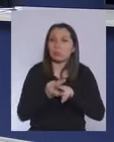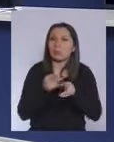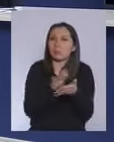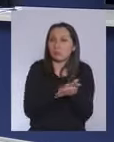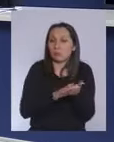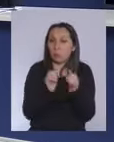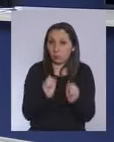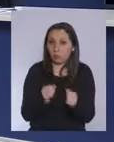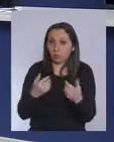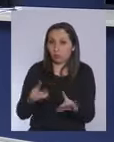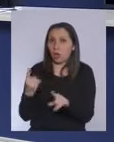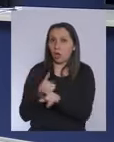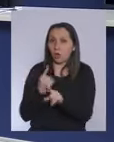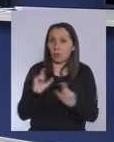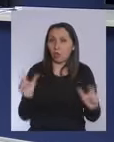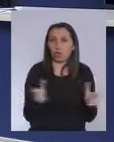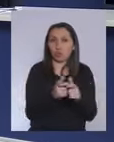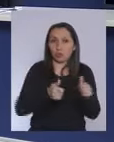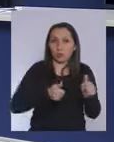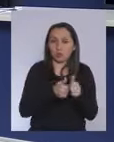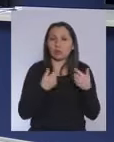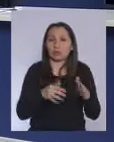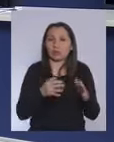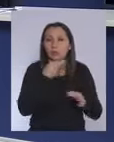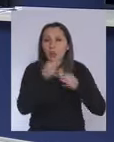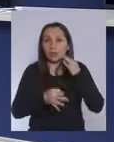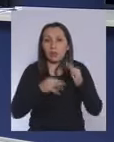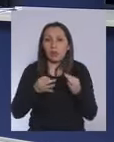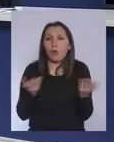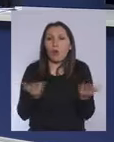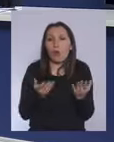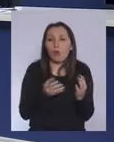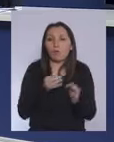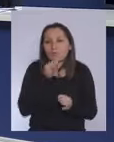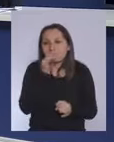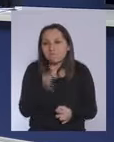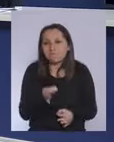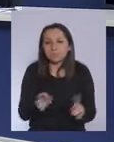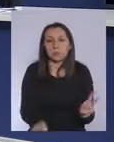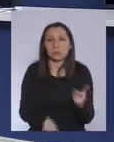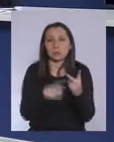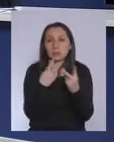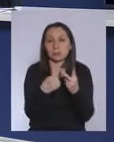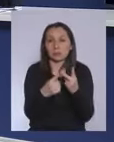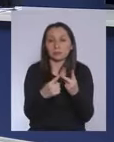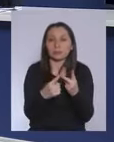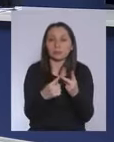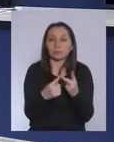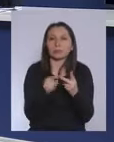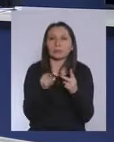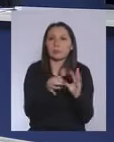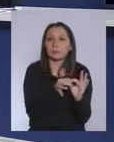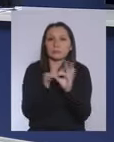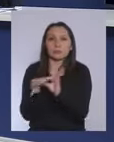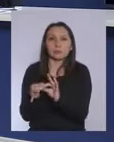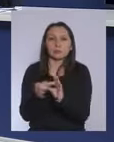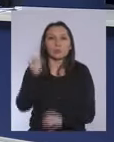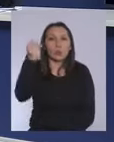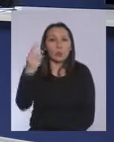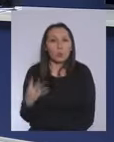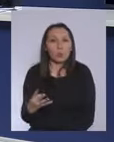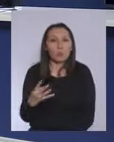fue por ejemplo conversado también con el consejo asesor y en qué términos debiera darse y lo segundo esto tiene que ver con las